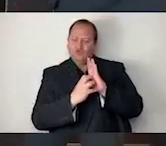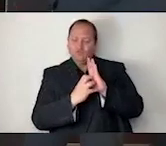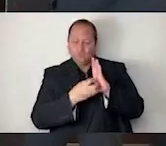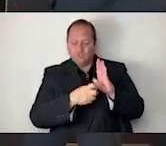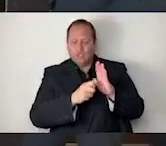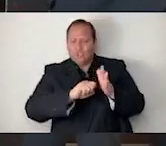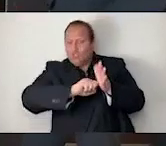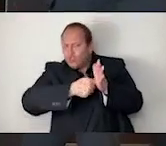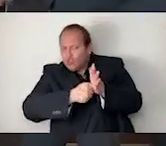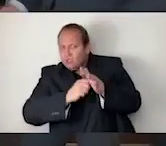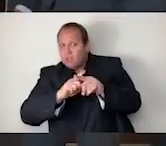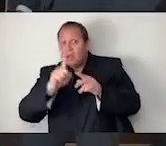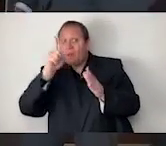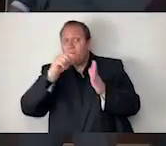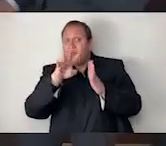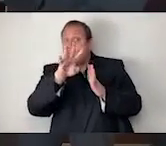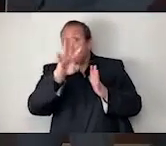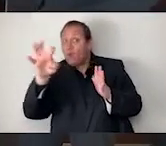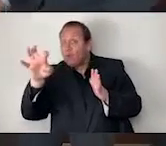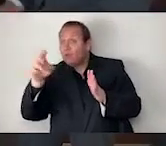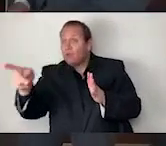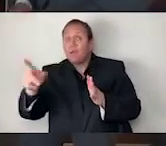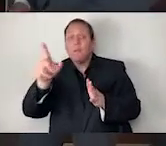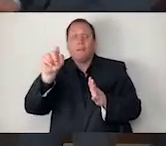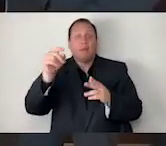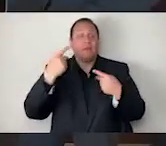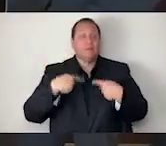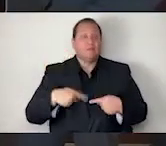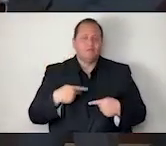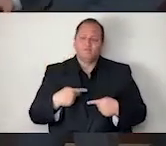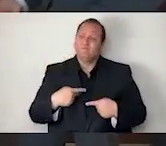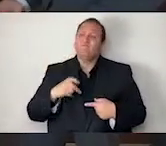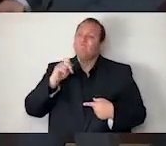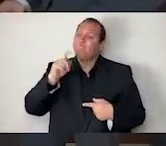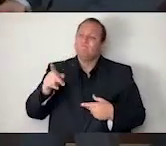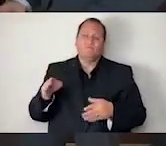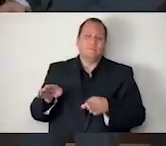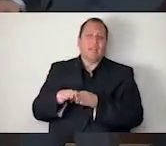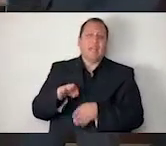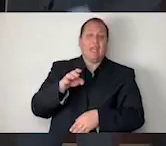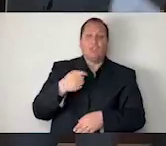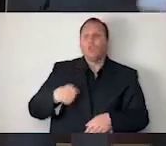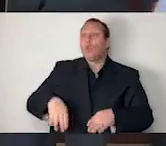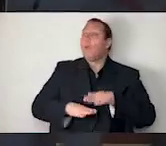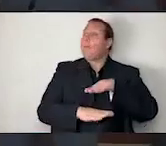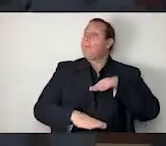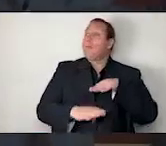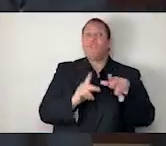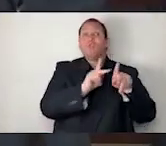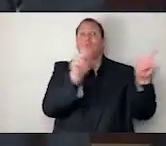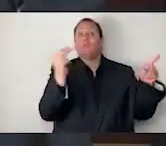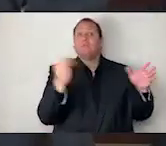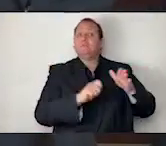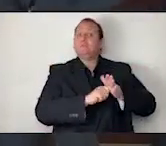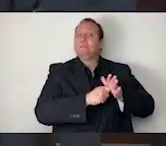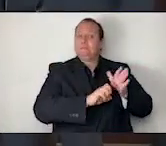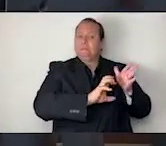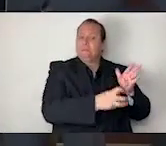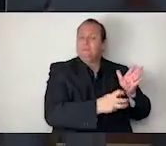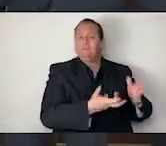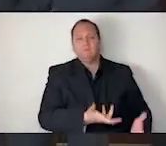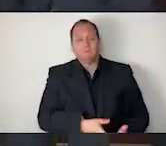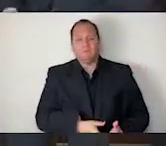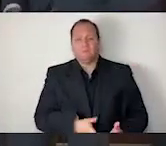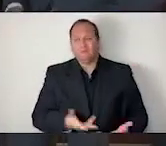llaves y otros mil 420 empleados es esencial dicen ayudar porque todo muy bonita chapas no está